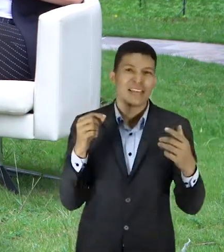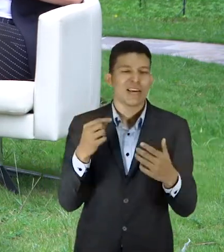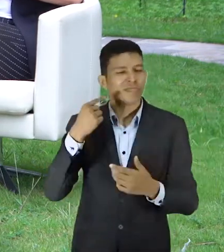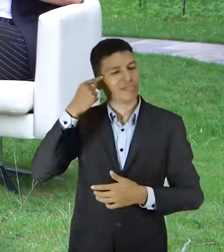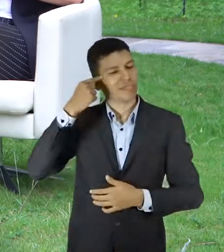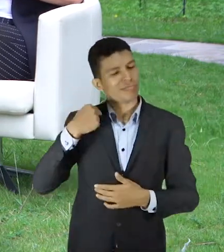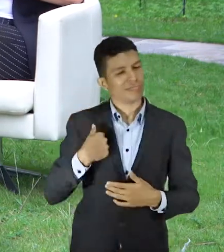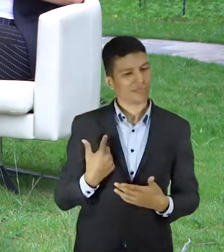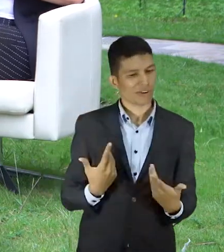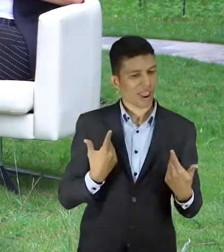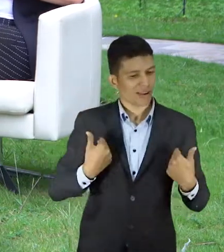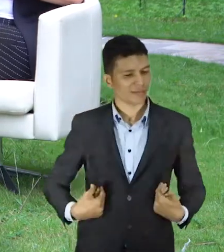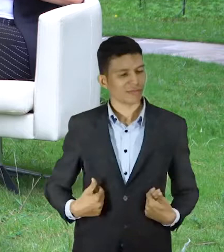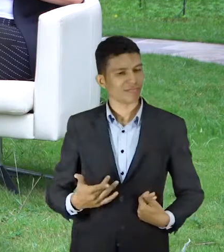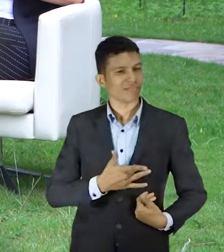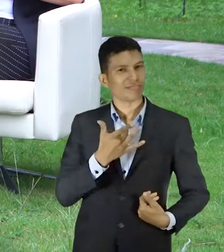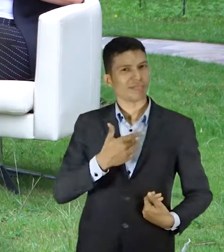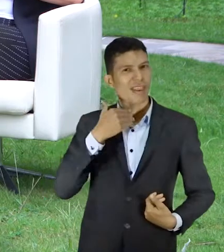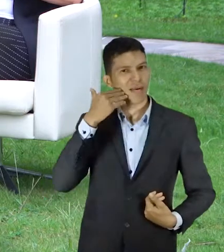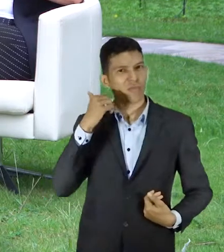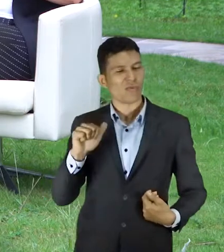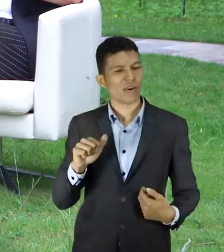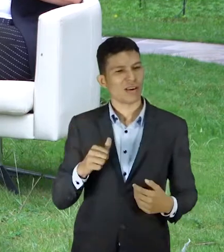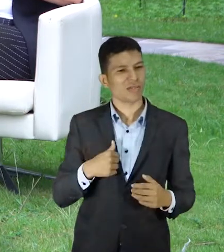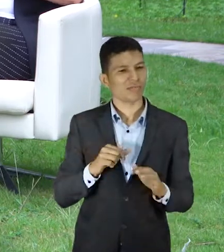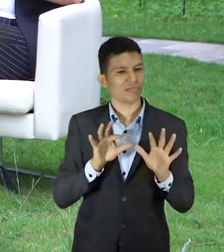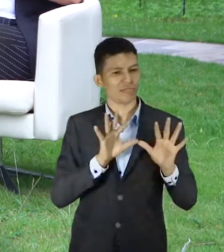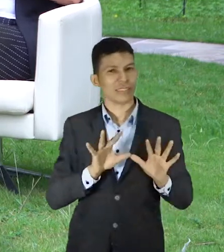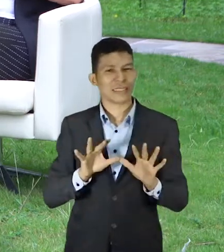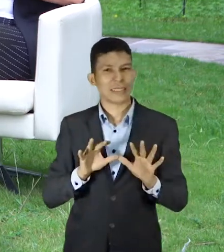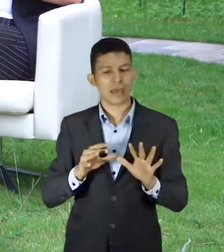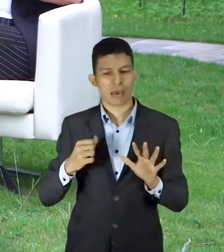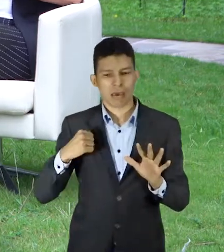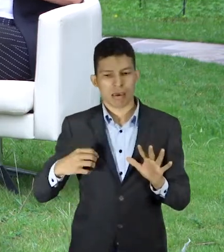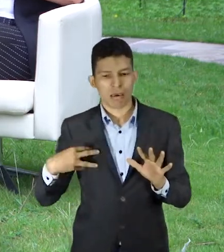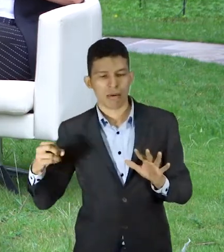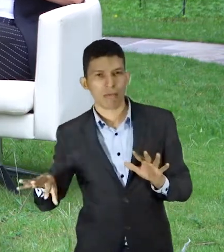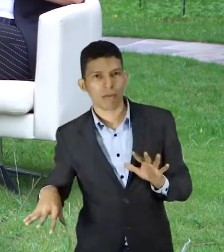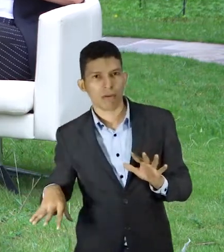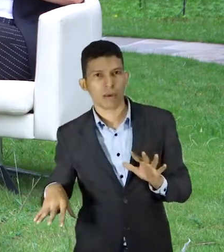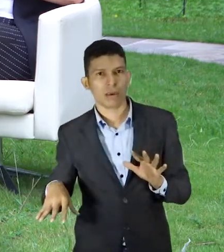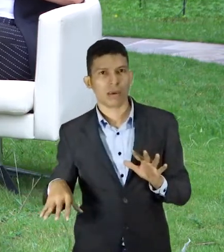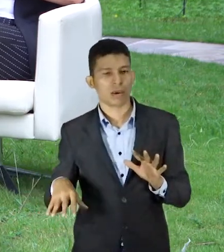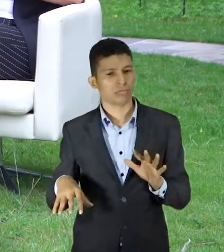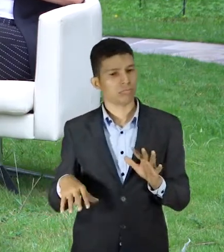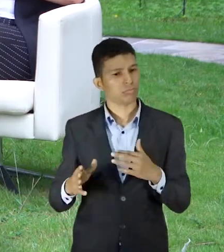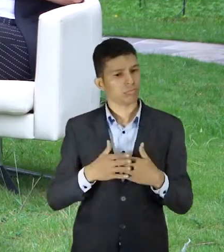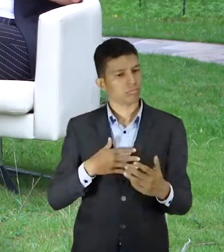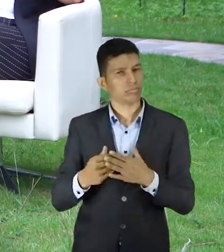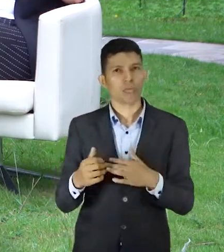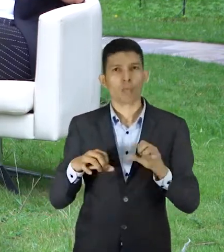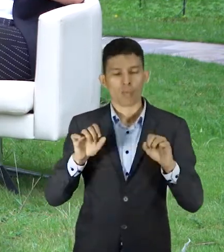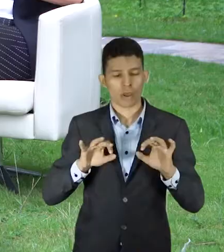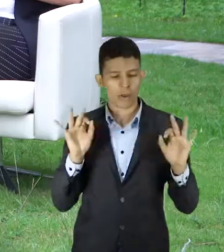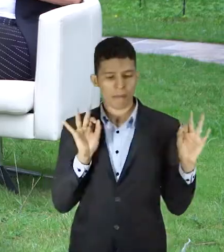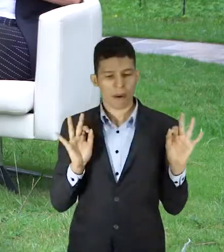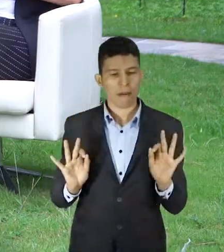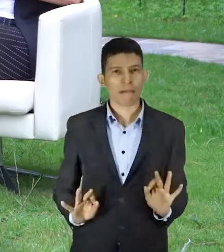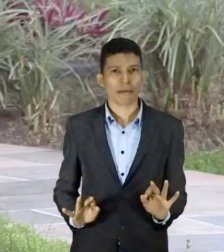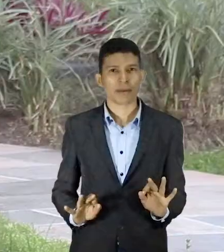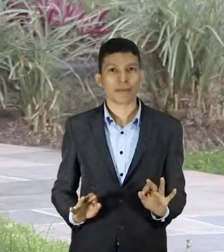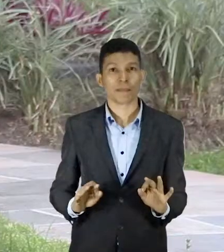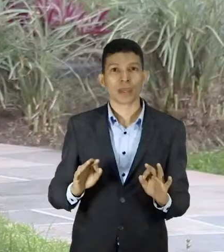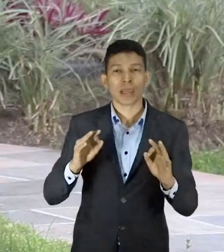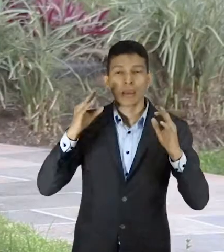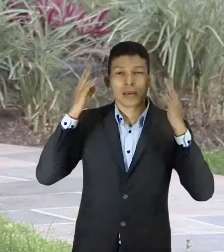cayó totalmente, cuando estuve en esa situación tuve mi peluca, me conseguí una peluca muy bonita, no era lo más cómodo